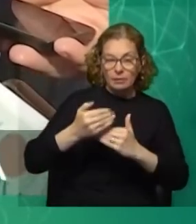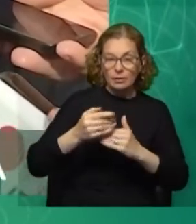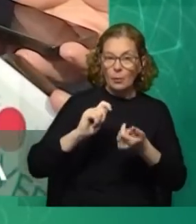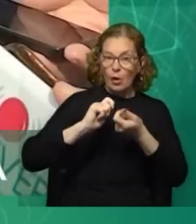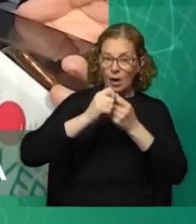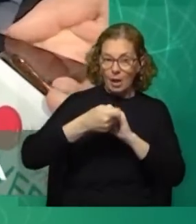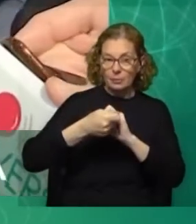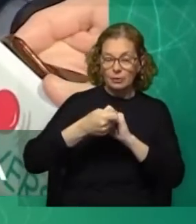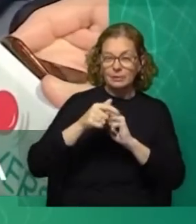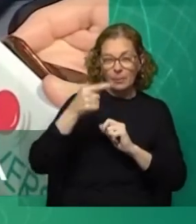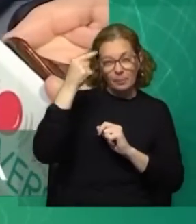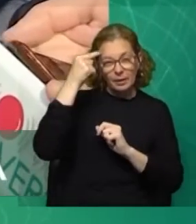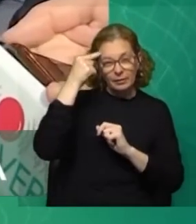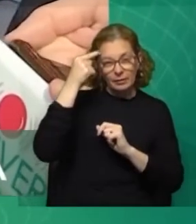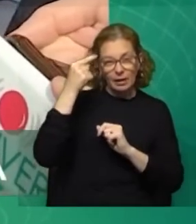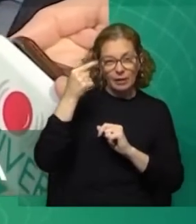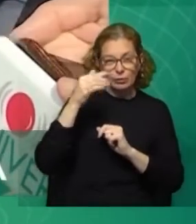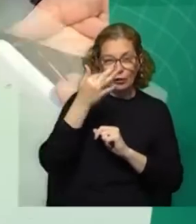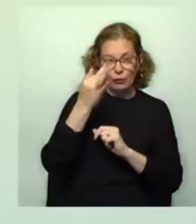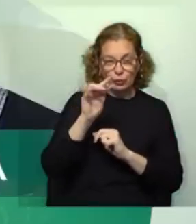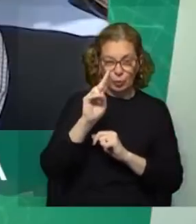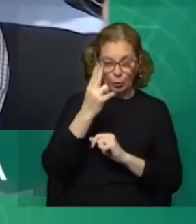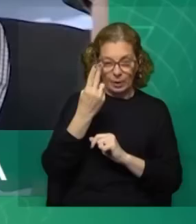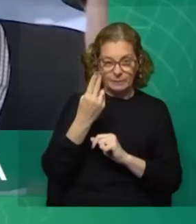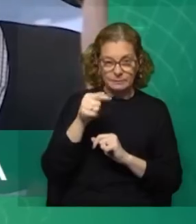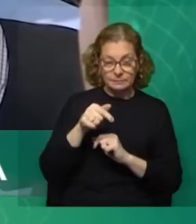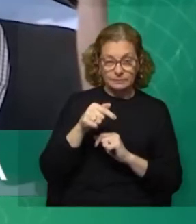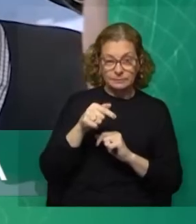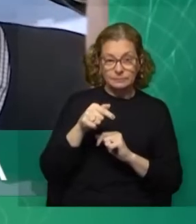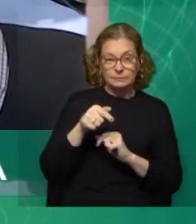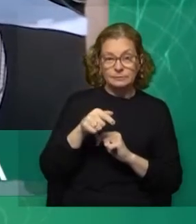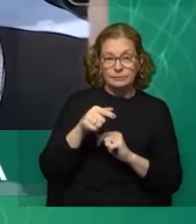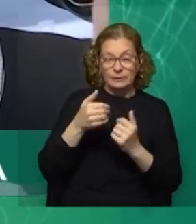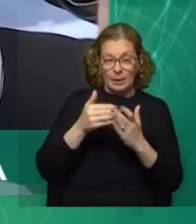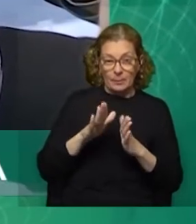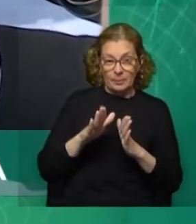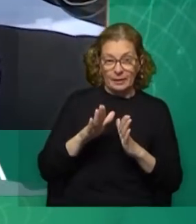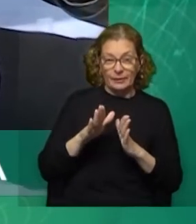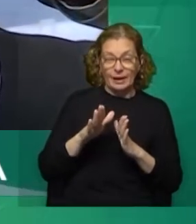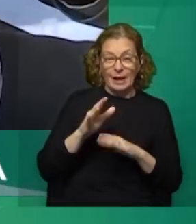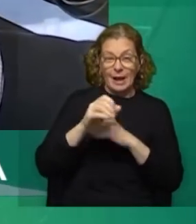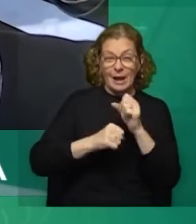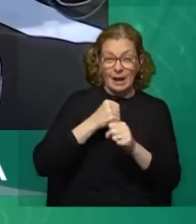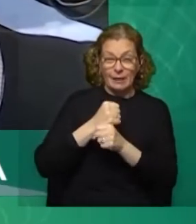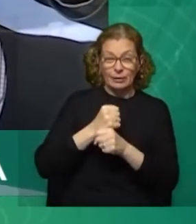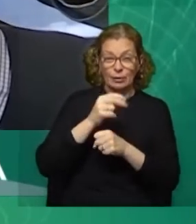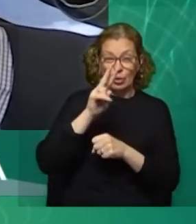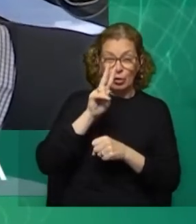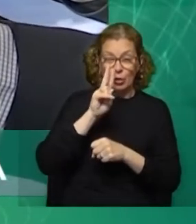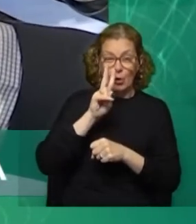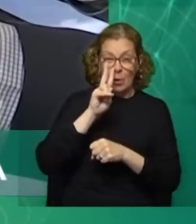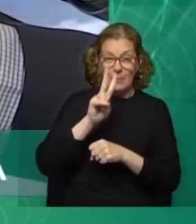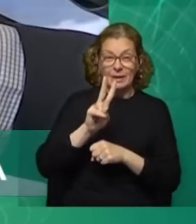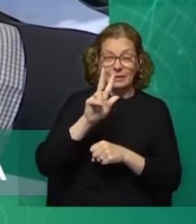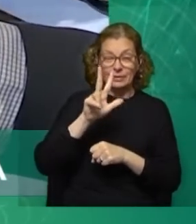un cambio que está pensado en términos del futuro del país este régimen comienza a regir a partir del año 2036